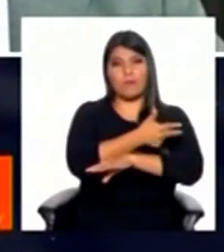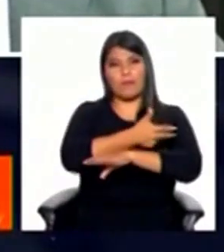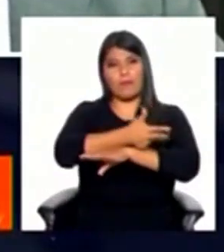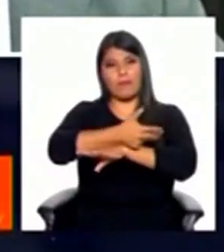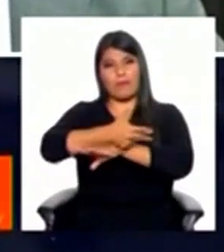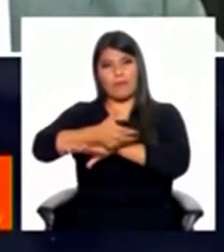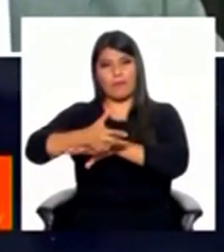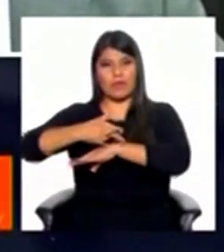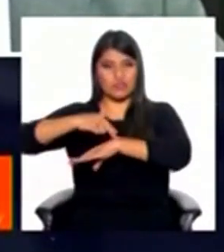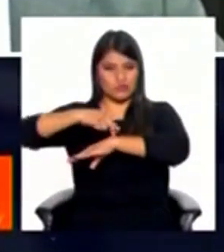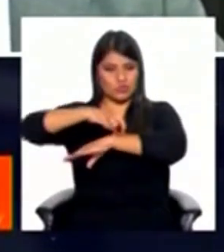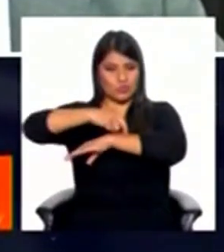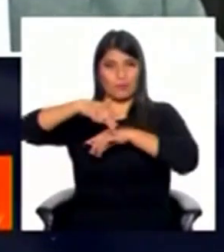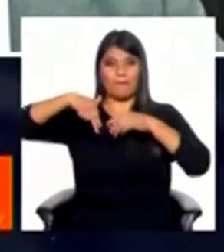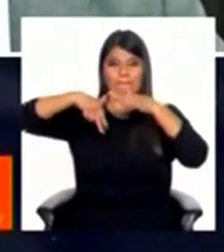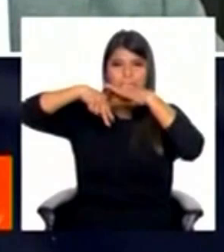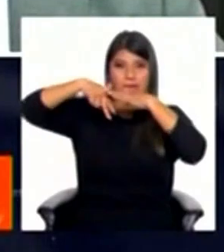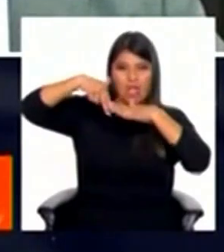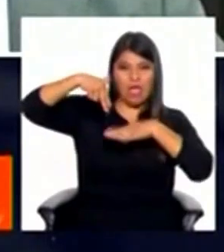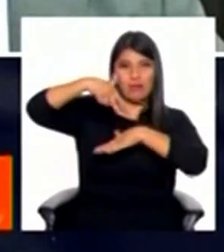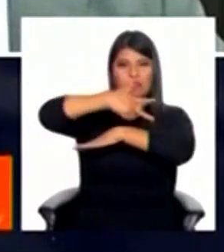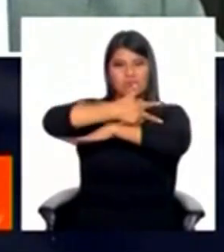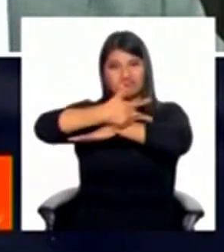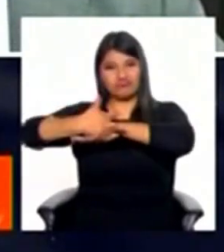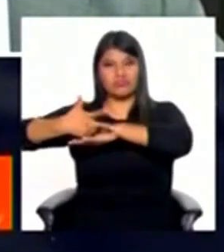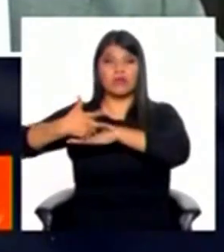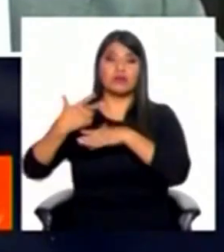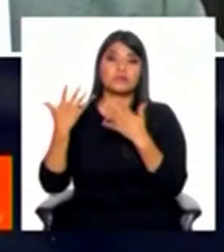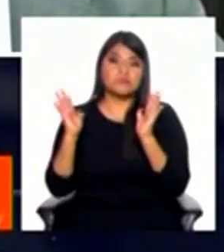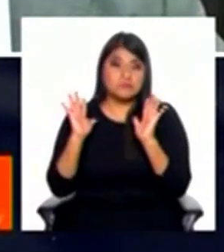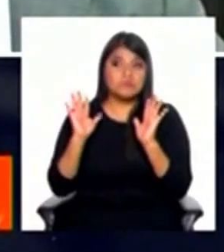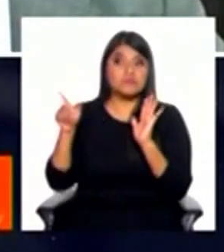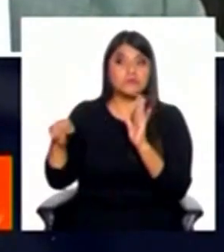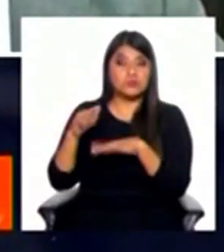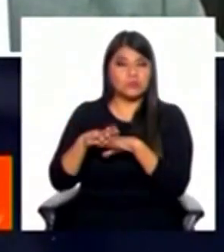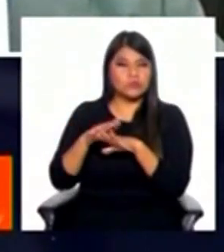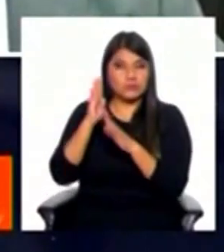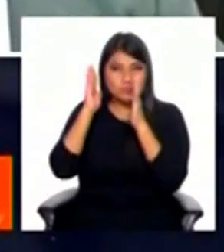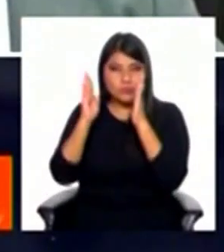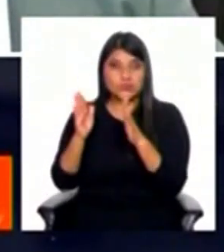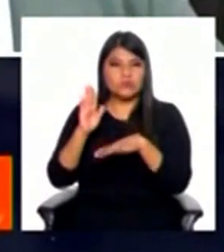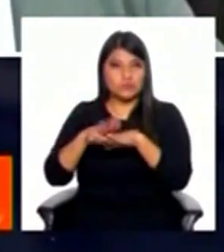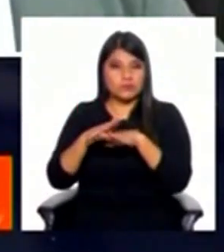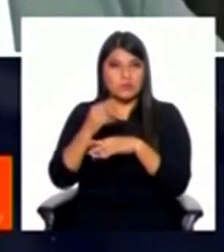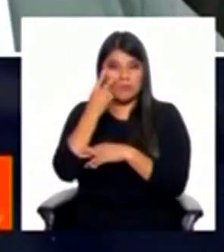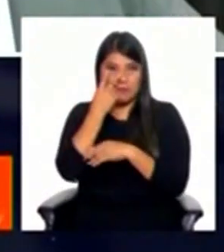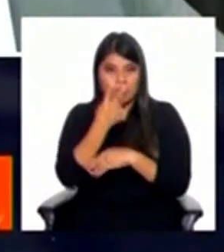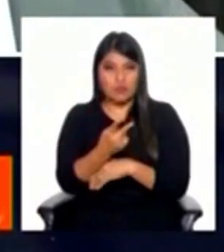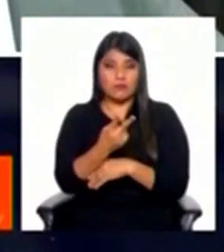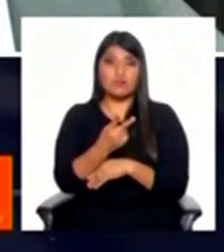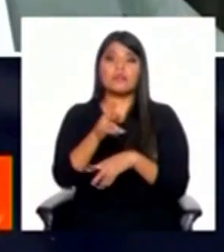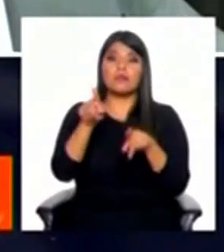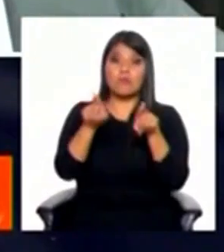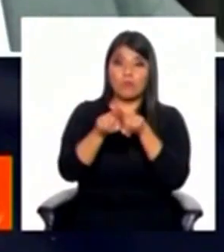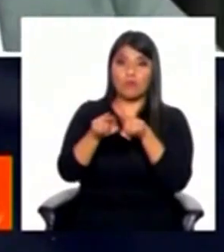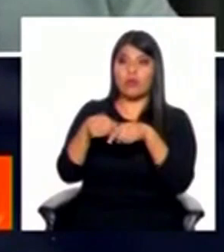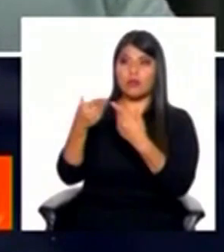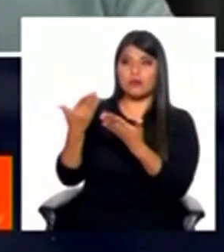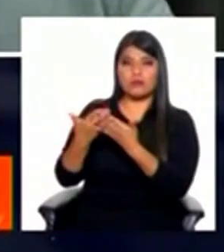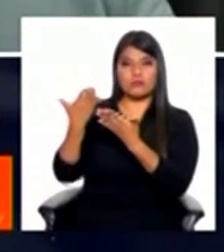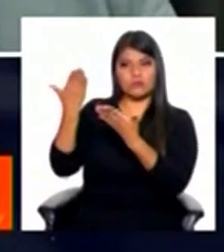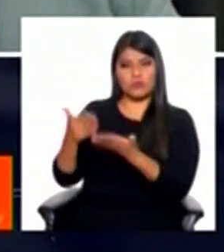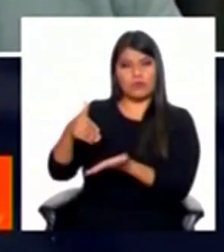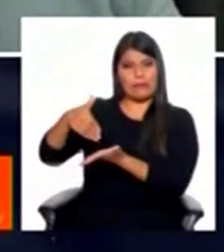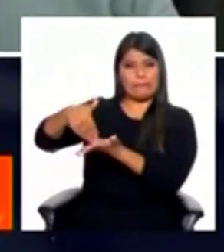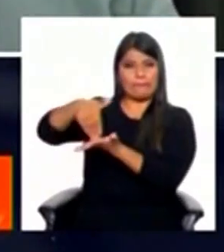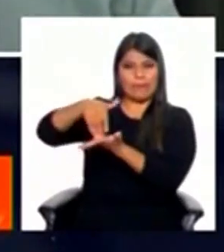sus piernas. Entonces, por eso que se invoca en todo caso la ciudadanía a poder identificarla prontamente y ver también la situación de